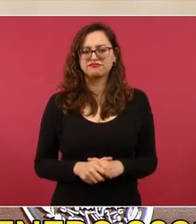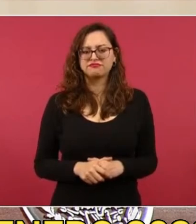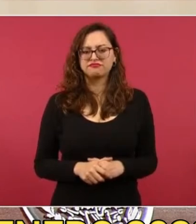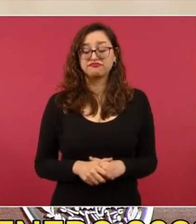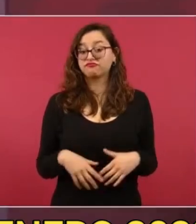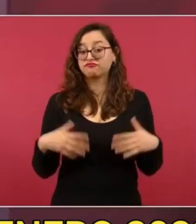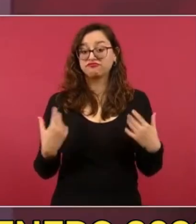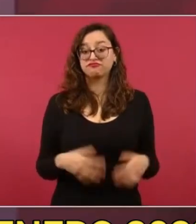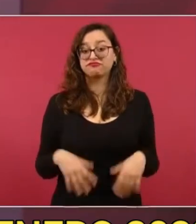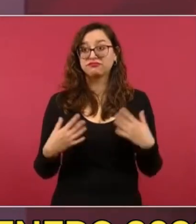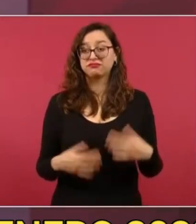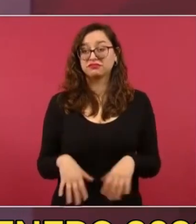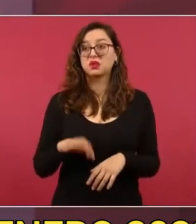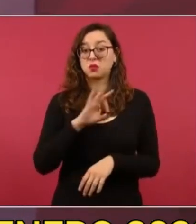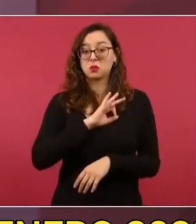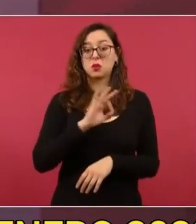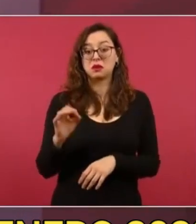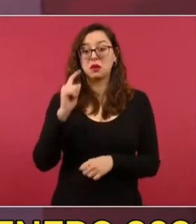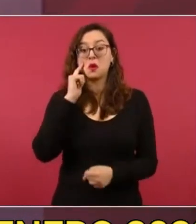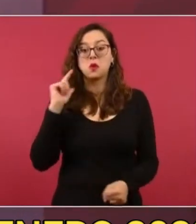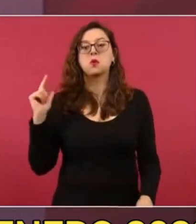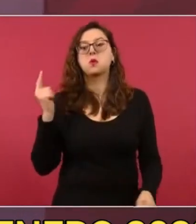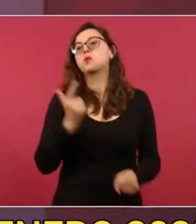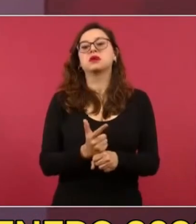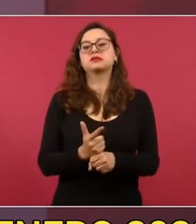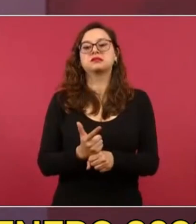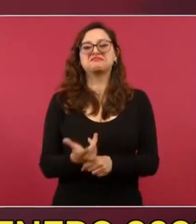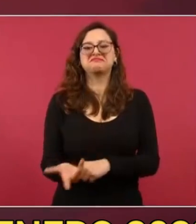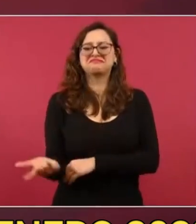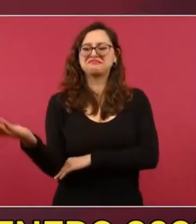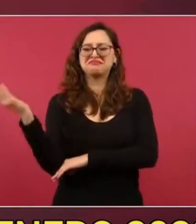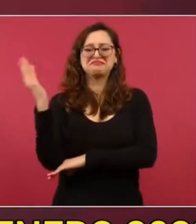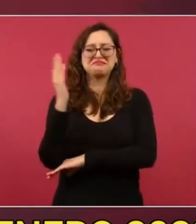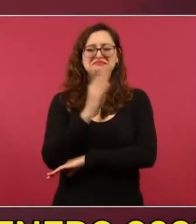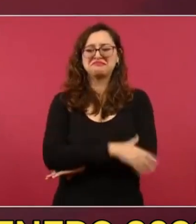van a ver cómo van a terminar.